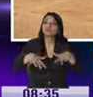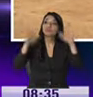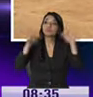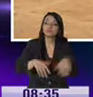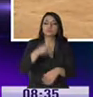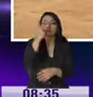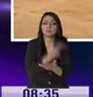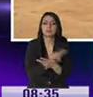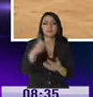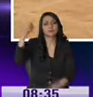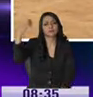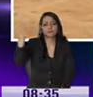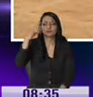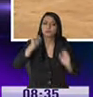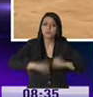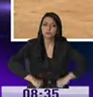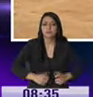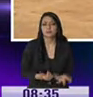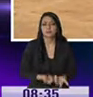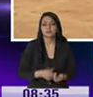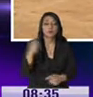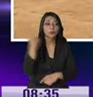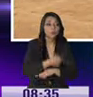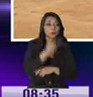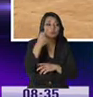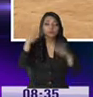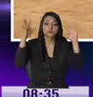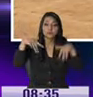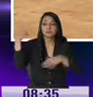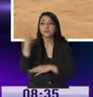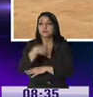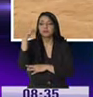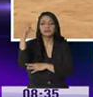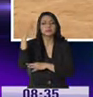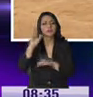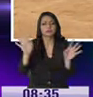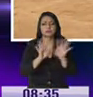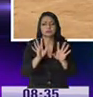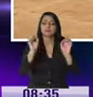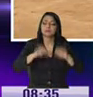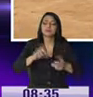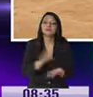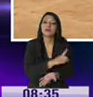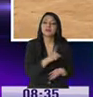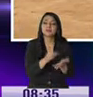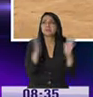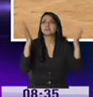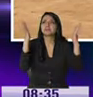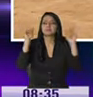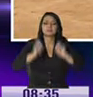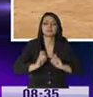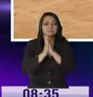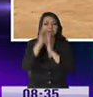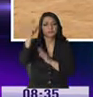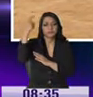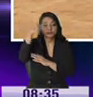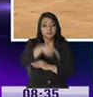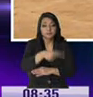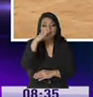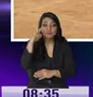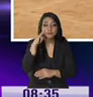2 semanas. Seguidas de sol. Dos. Y medio no llueva. Y no llueve y todo, sí, la danza de alrededor. Pidámosles a los niños que vayan a